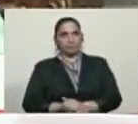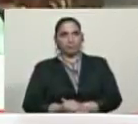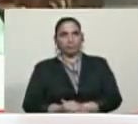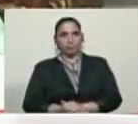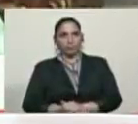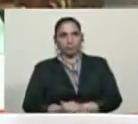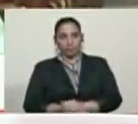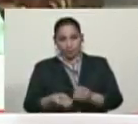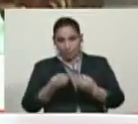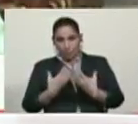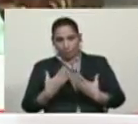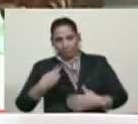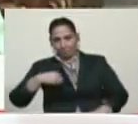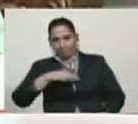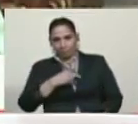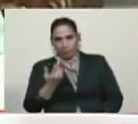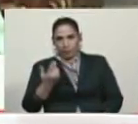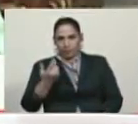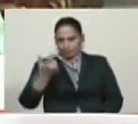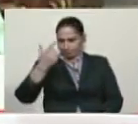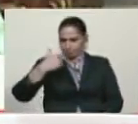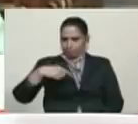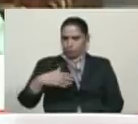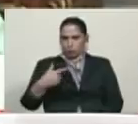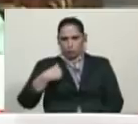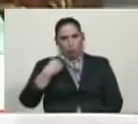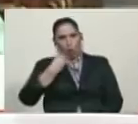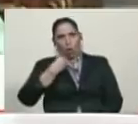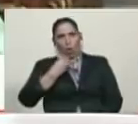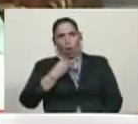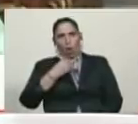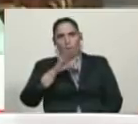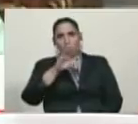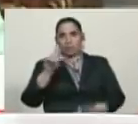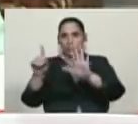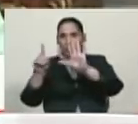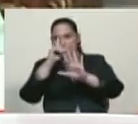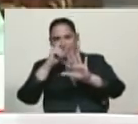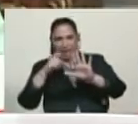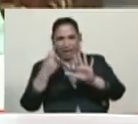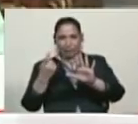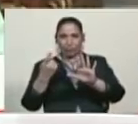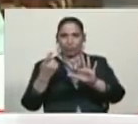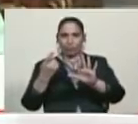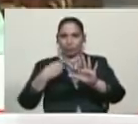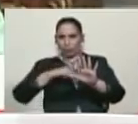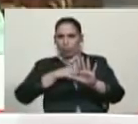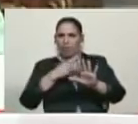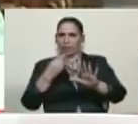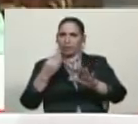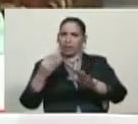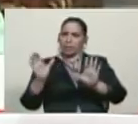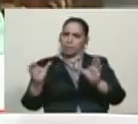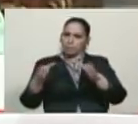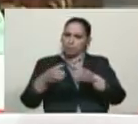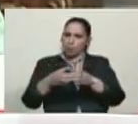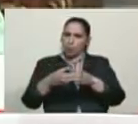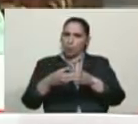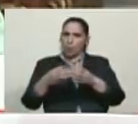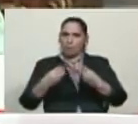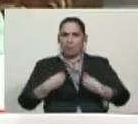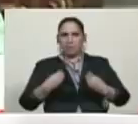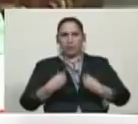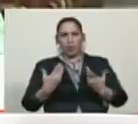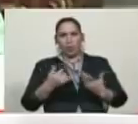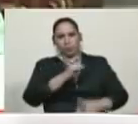nuestra generación aunque yo soy joven todavía 56 años pero nuestra generación vivió el desplome la